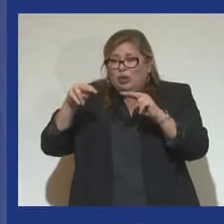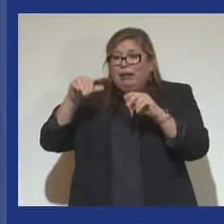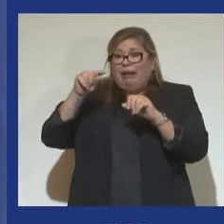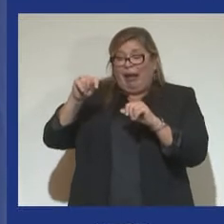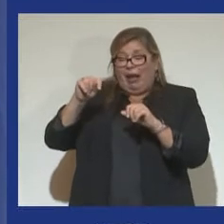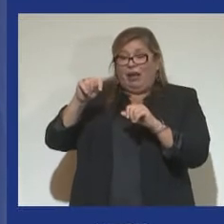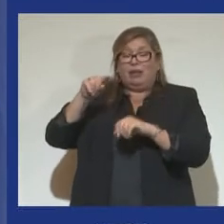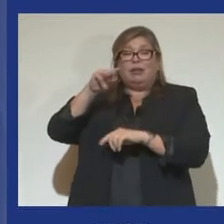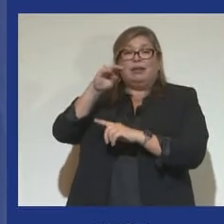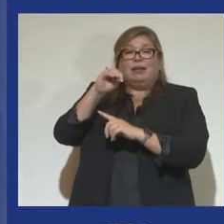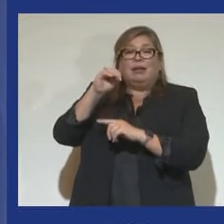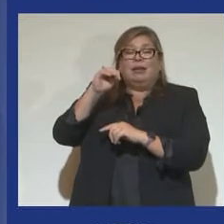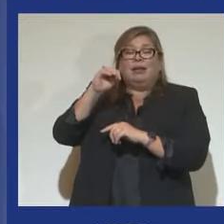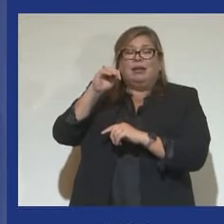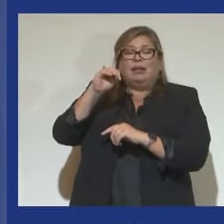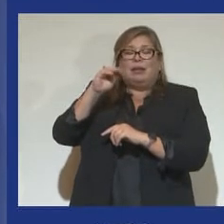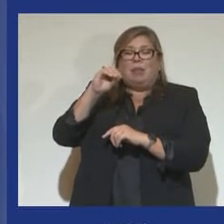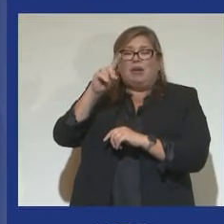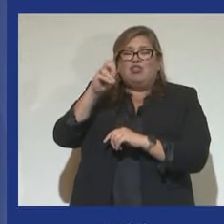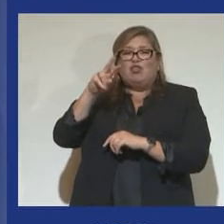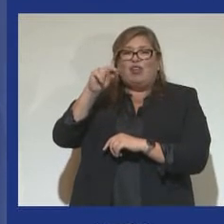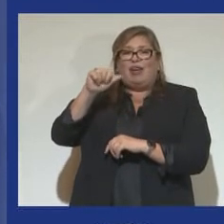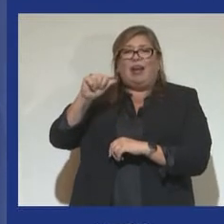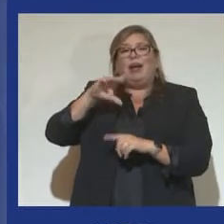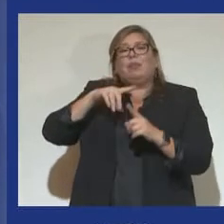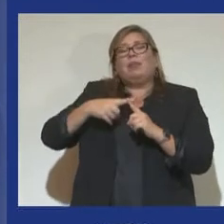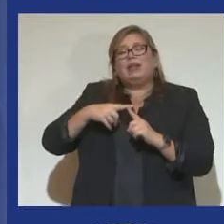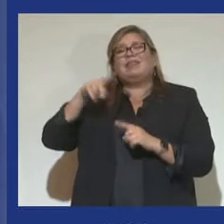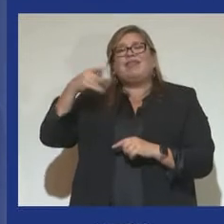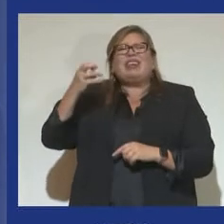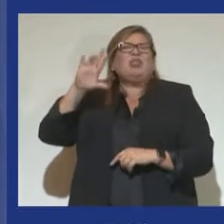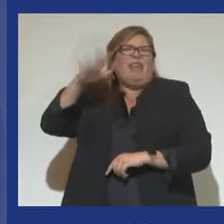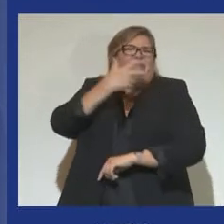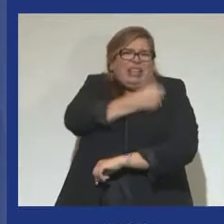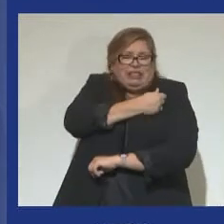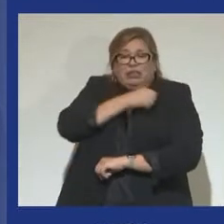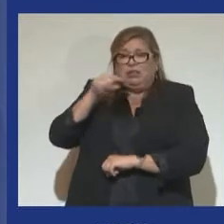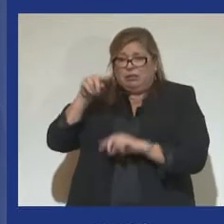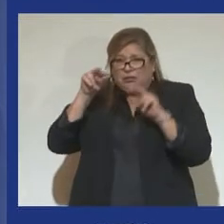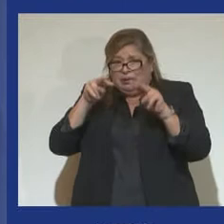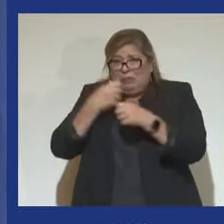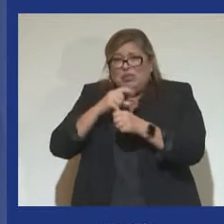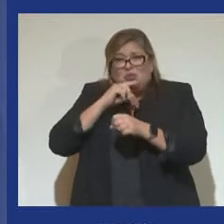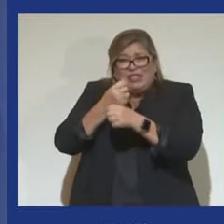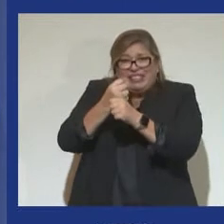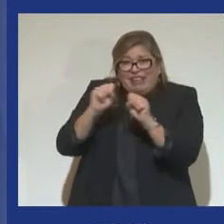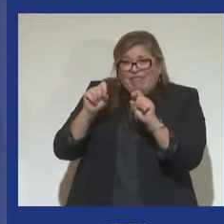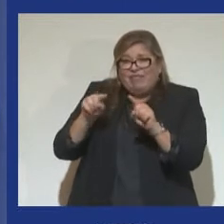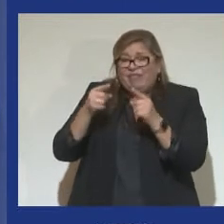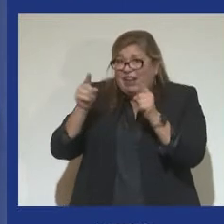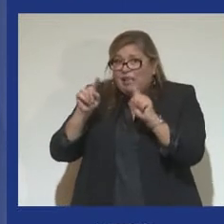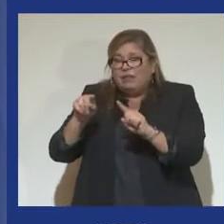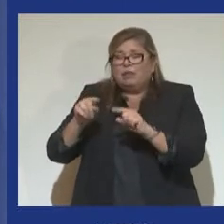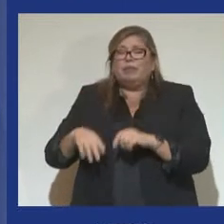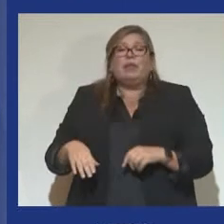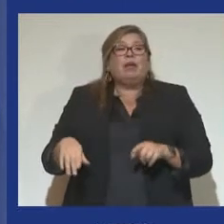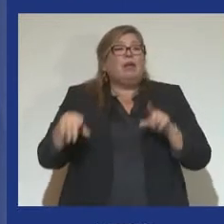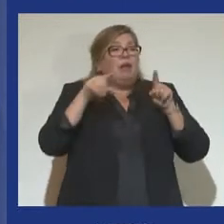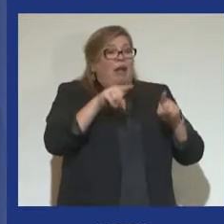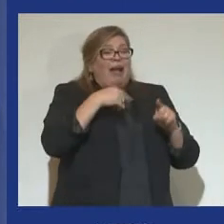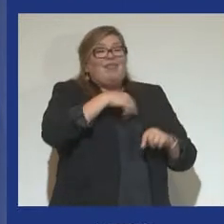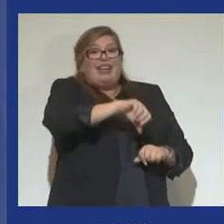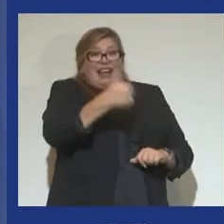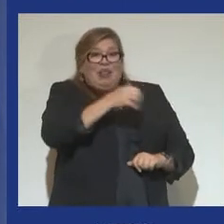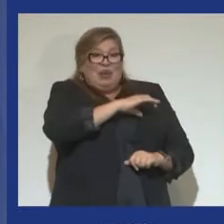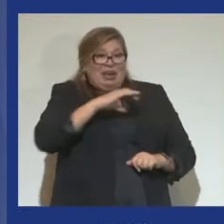eficacia y seguridad de las vacunas pzifer y modernas y creamos otro comité llamado el